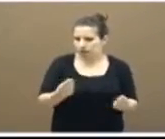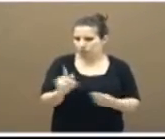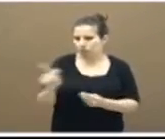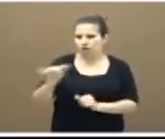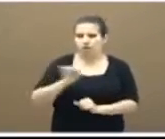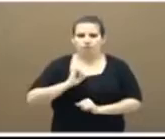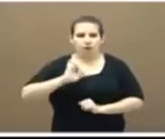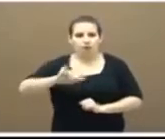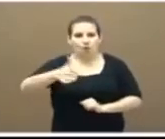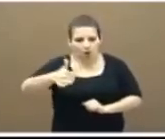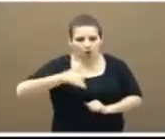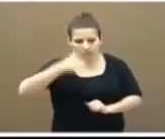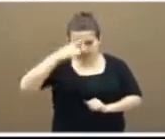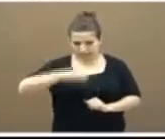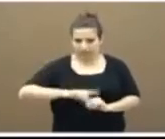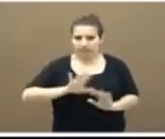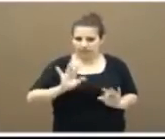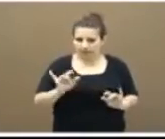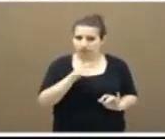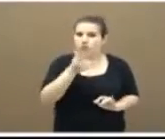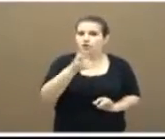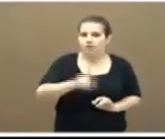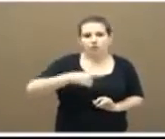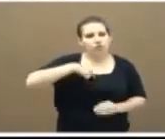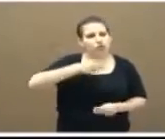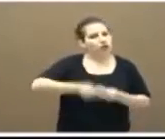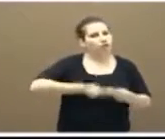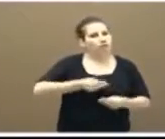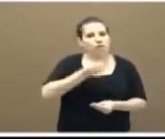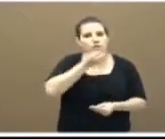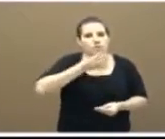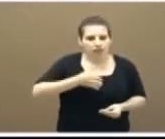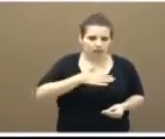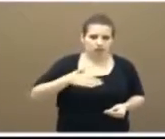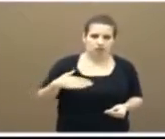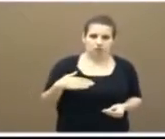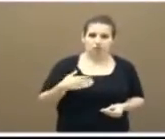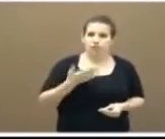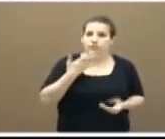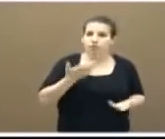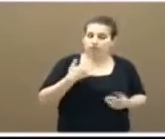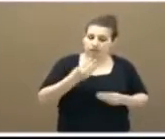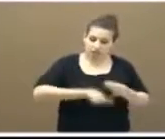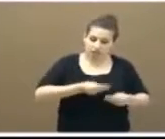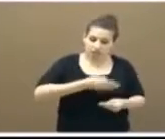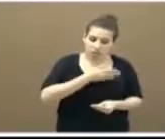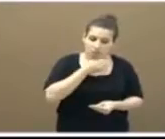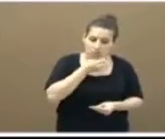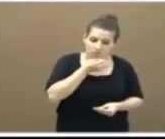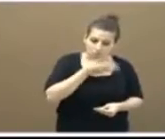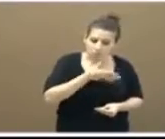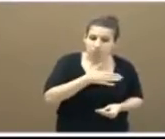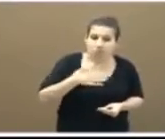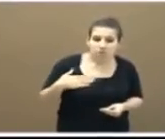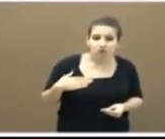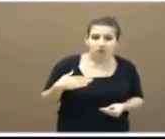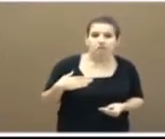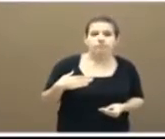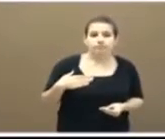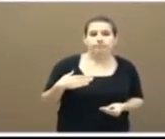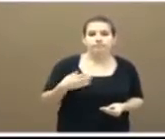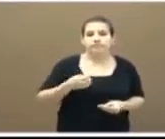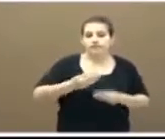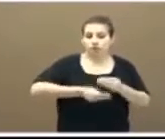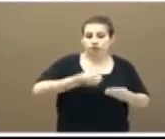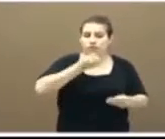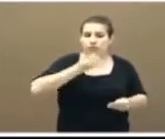apruebe, pero también soy consciente que queremos hacer las cosas bien hechas, porque cuanto mejor se hagan, más evitaremos lo que ha ocurrido en algunas ocasiones, que la gente se